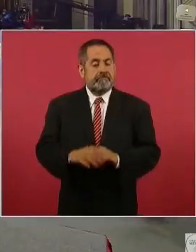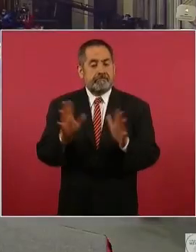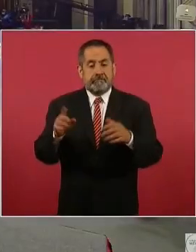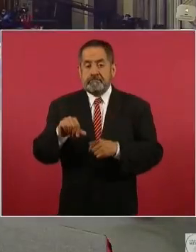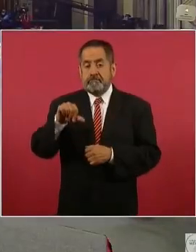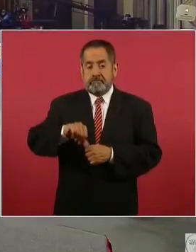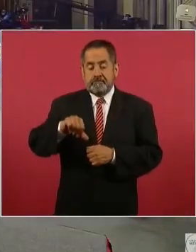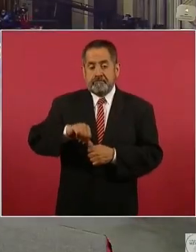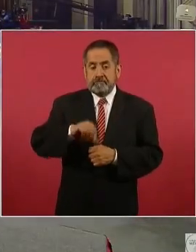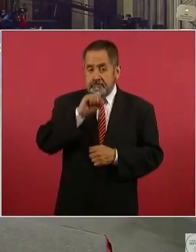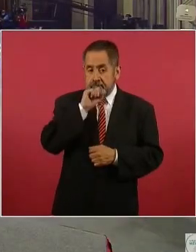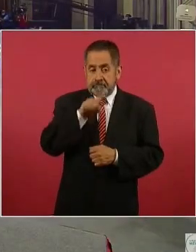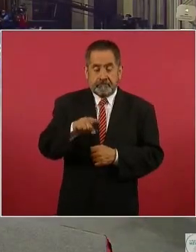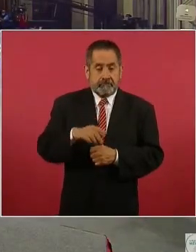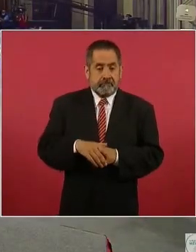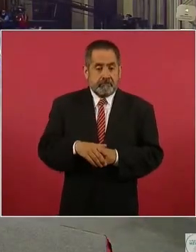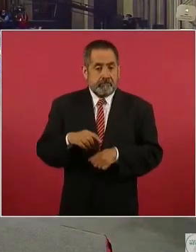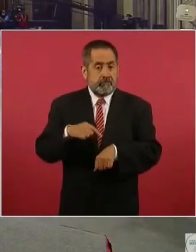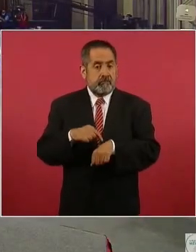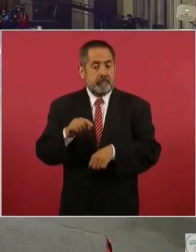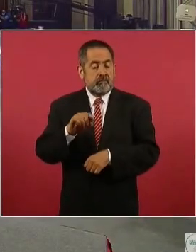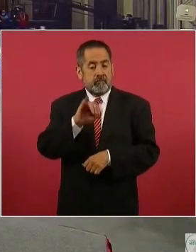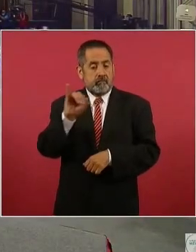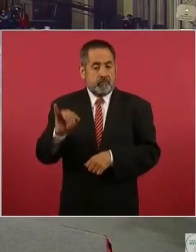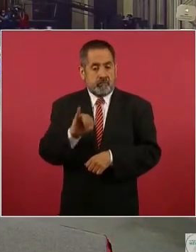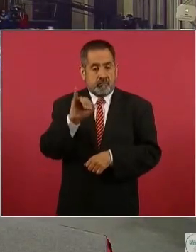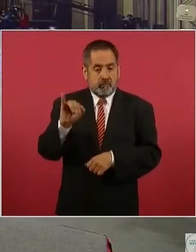hoy también, jueves,